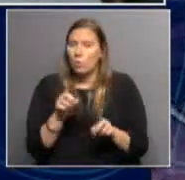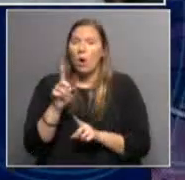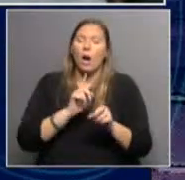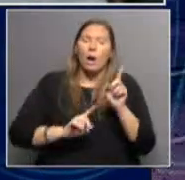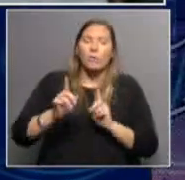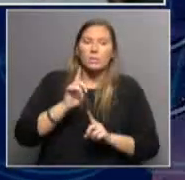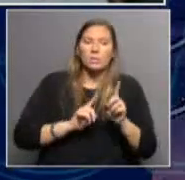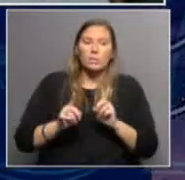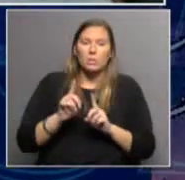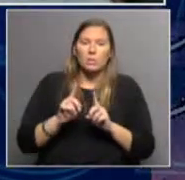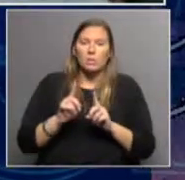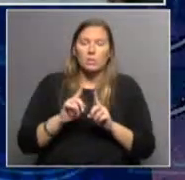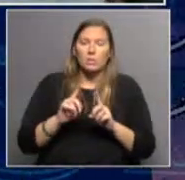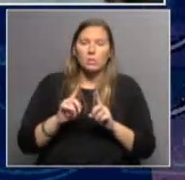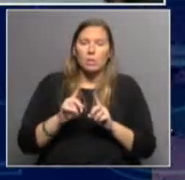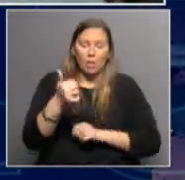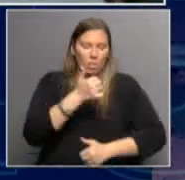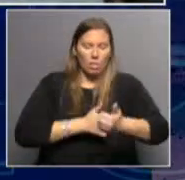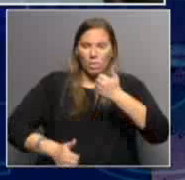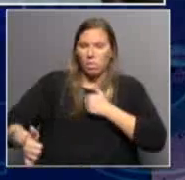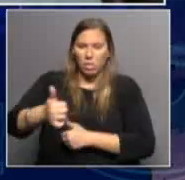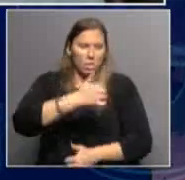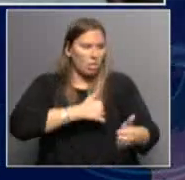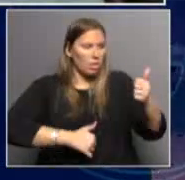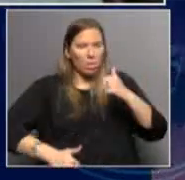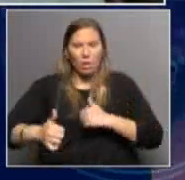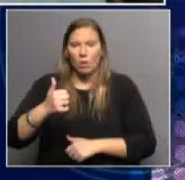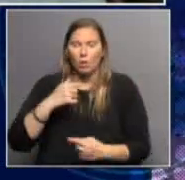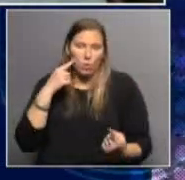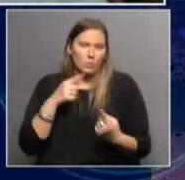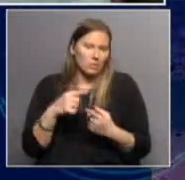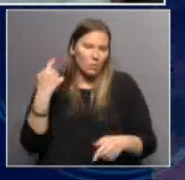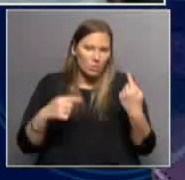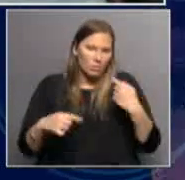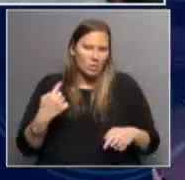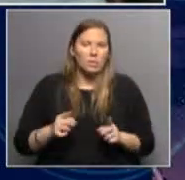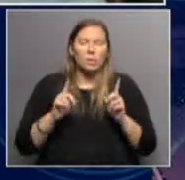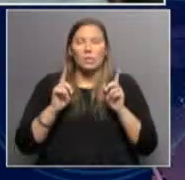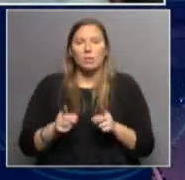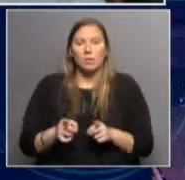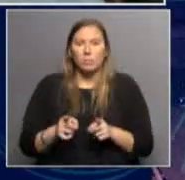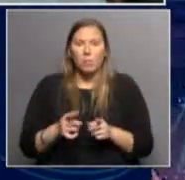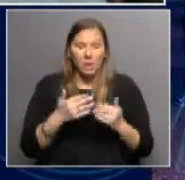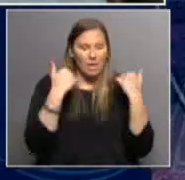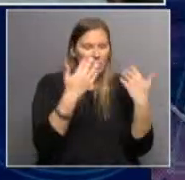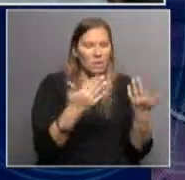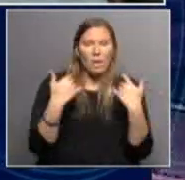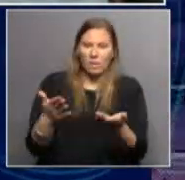veces nos cruzamos de una a otra para muchos fines y sobre todo para hacer las